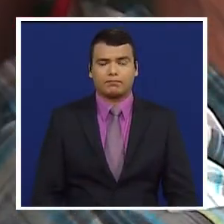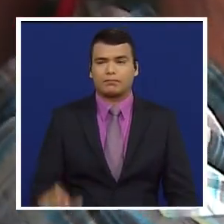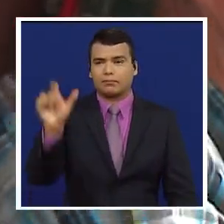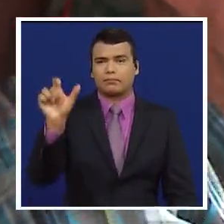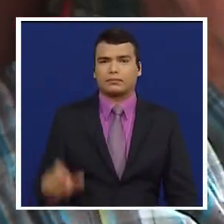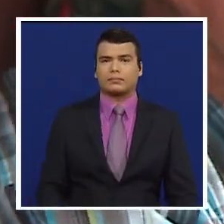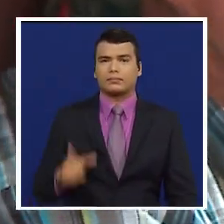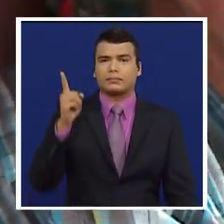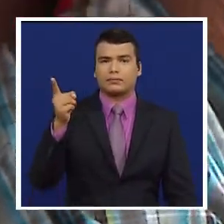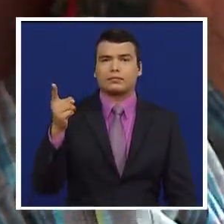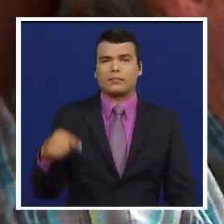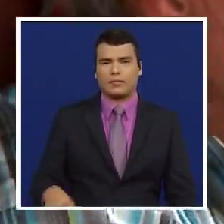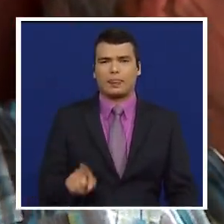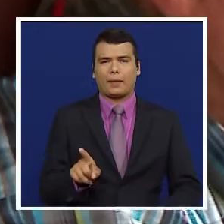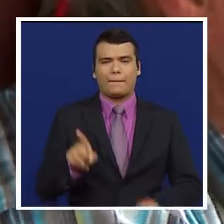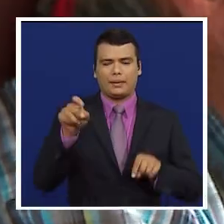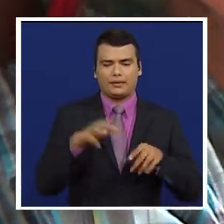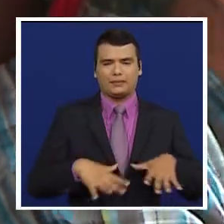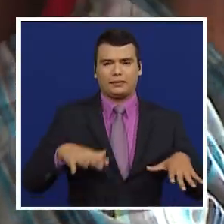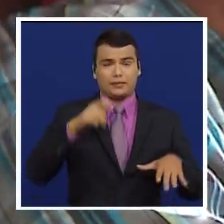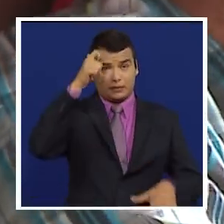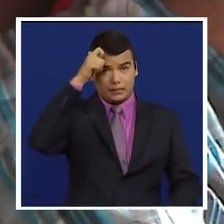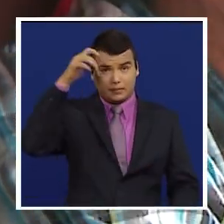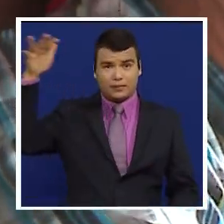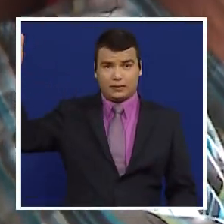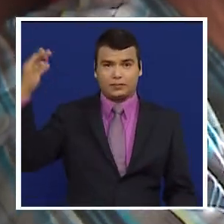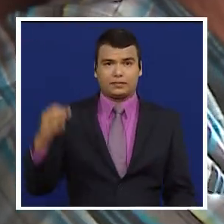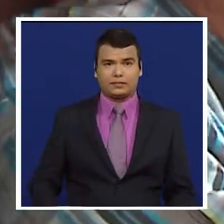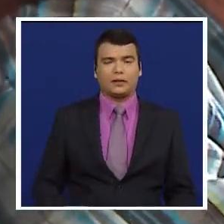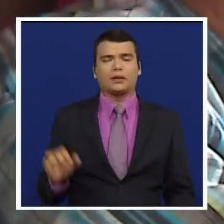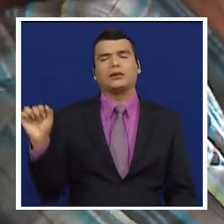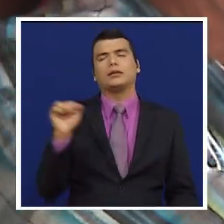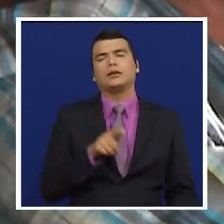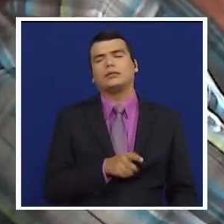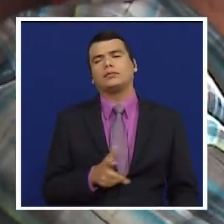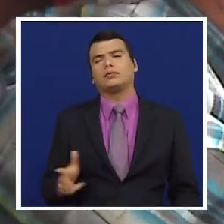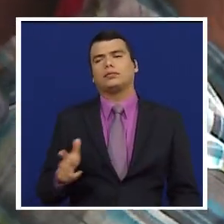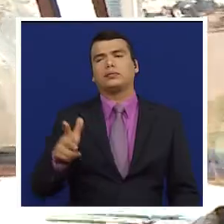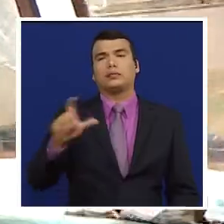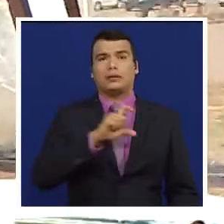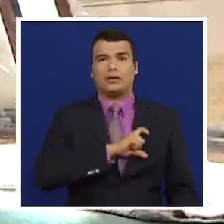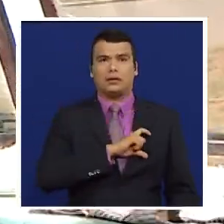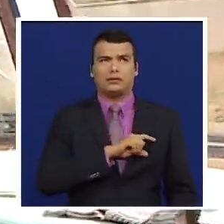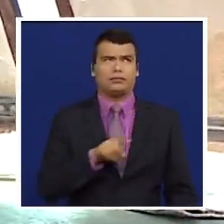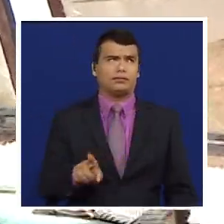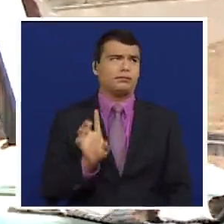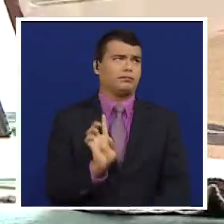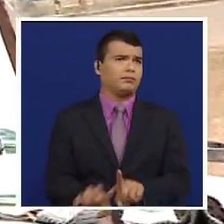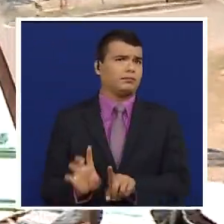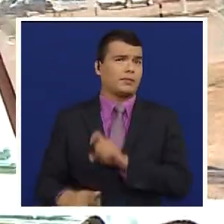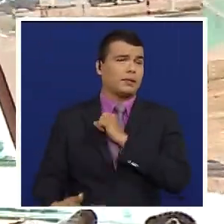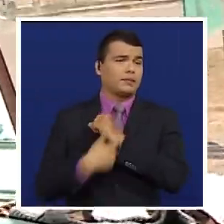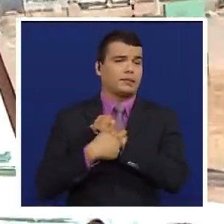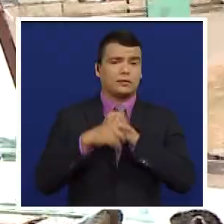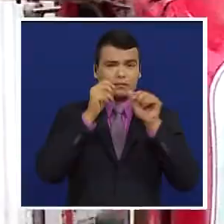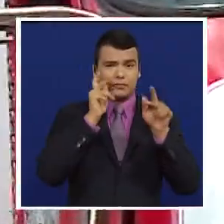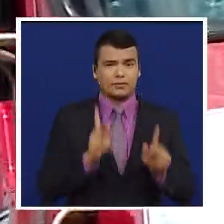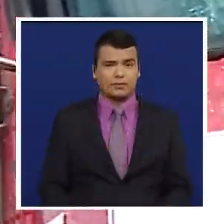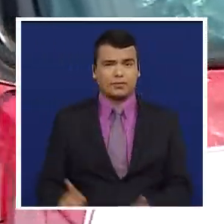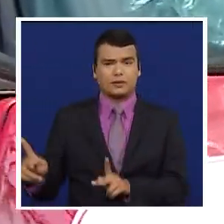Este conductor partió desde la zona franca de Cartagena y en su camino hasta Cali tuvo que enfrentar todo tipo de reacciones de sus